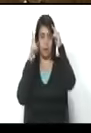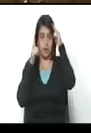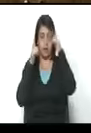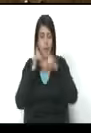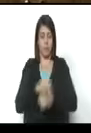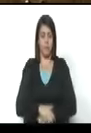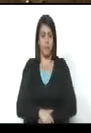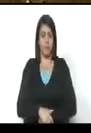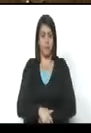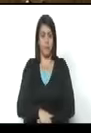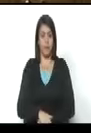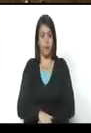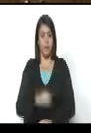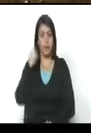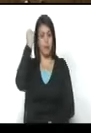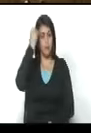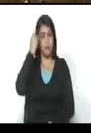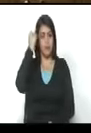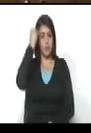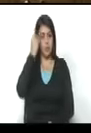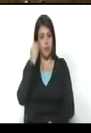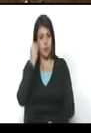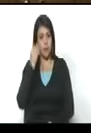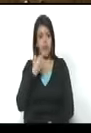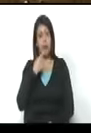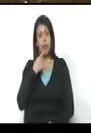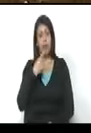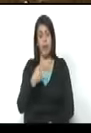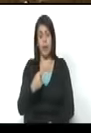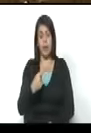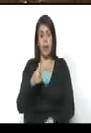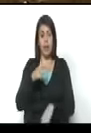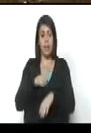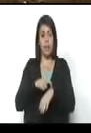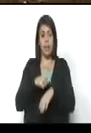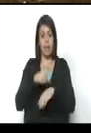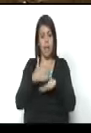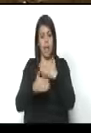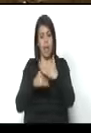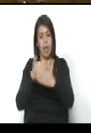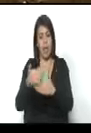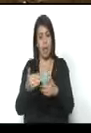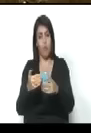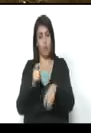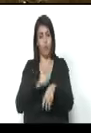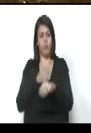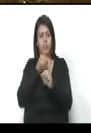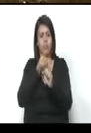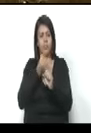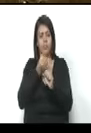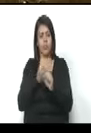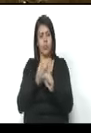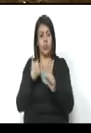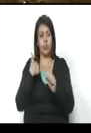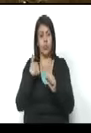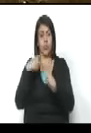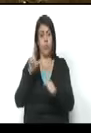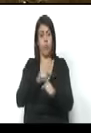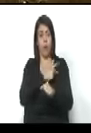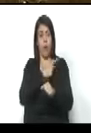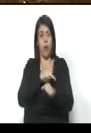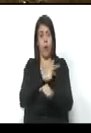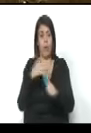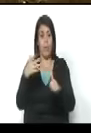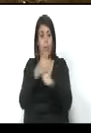Frías. Pensando un poco qué decir en el tiempo que se nos otorga, me encontré con un poema